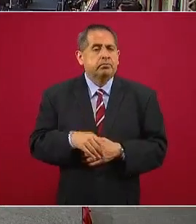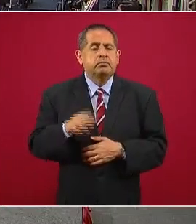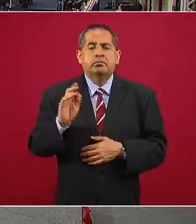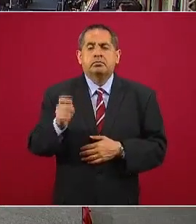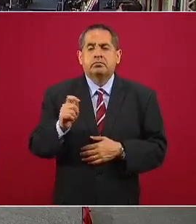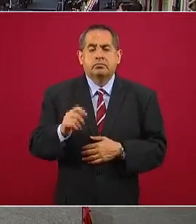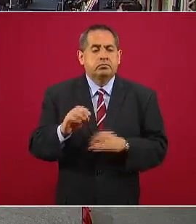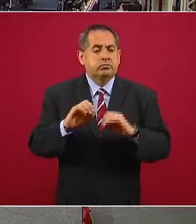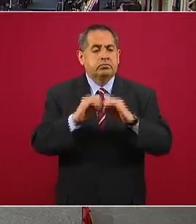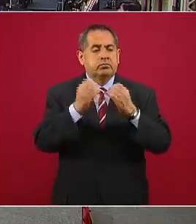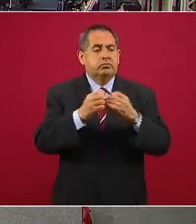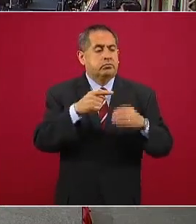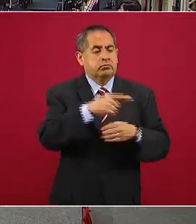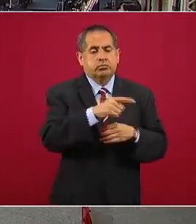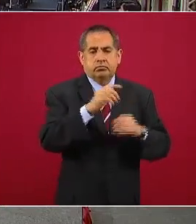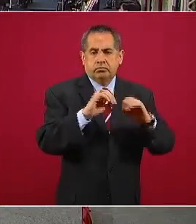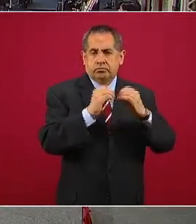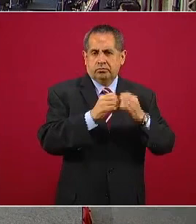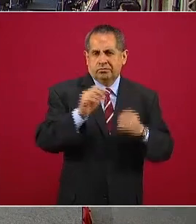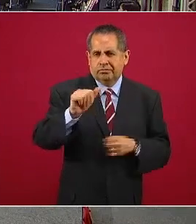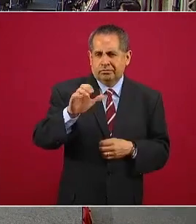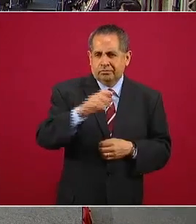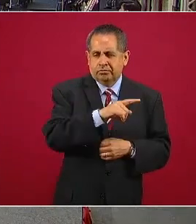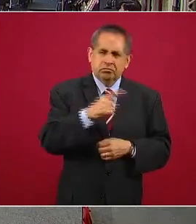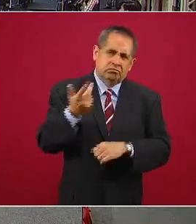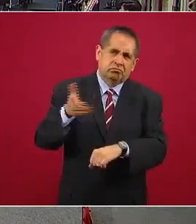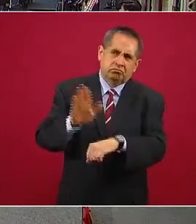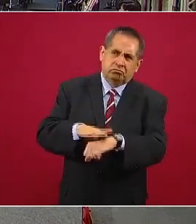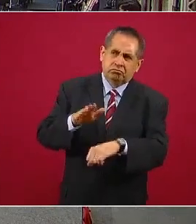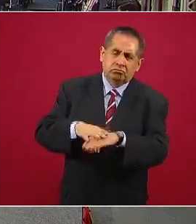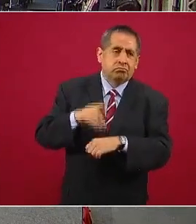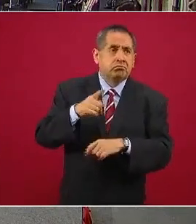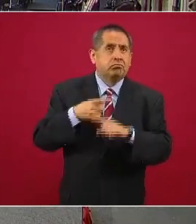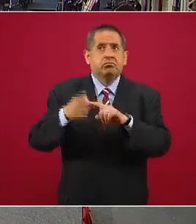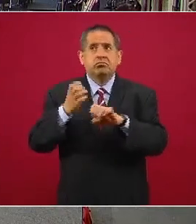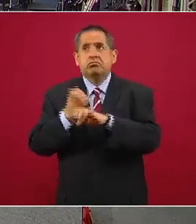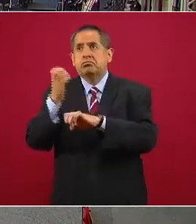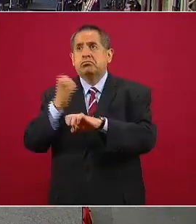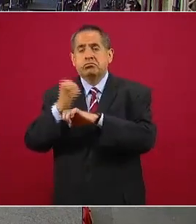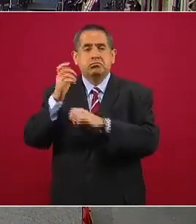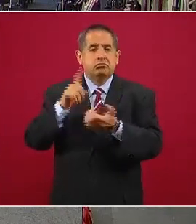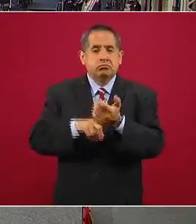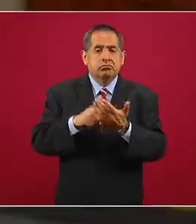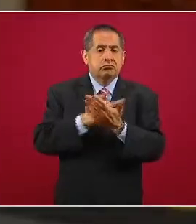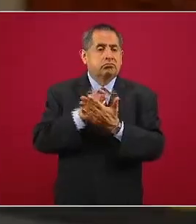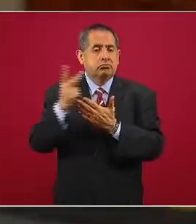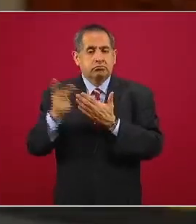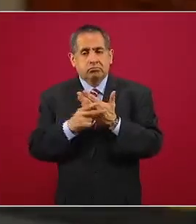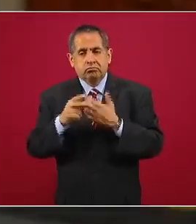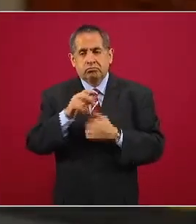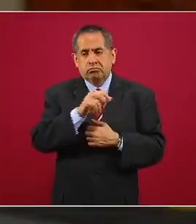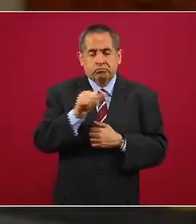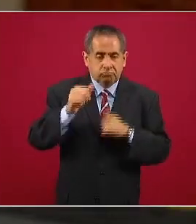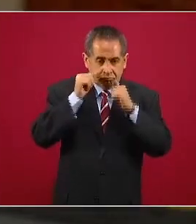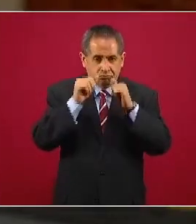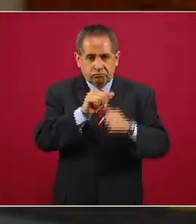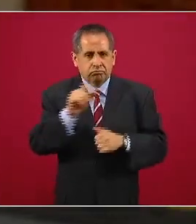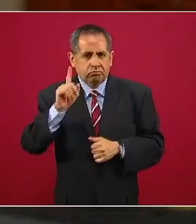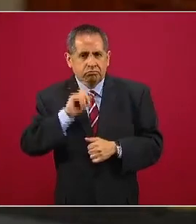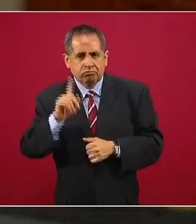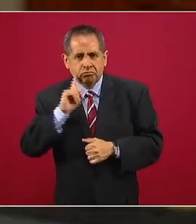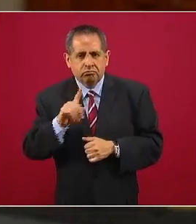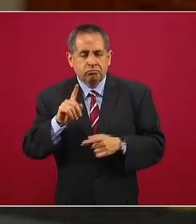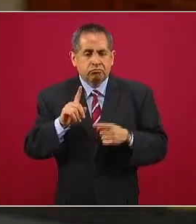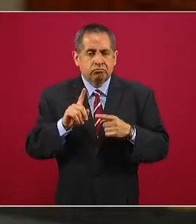organizaciones sociales han alertado sobre los recortes en los estados a los programas de alerta de género en estados